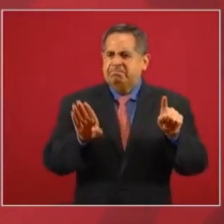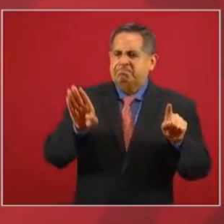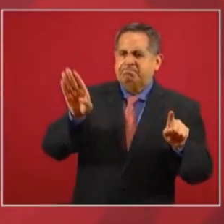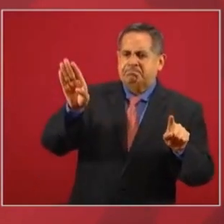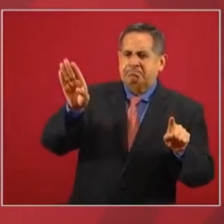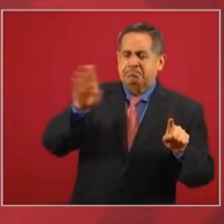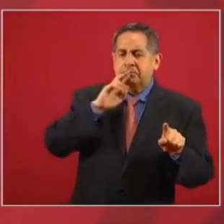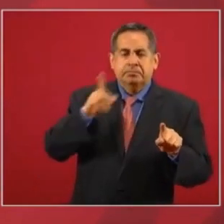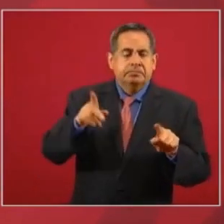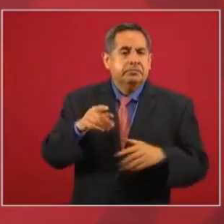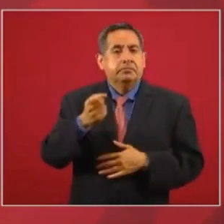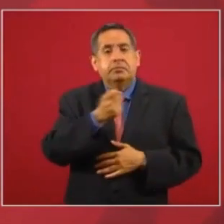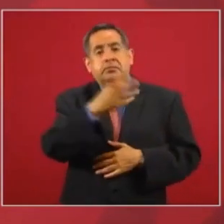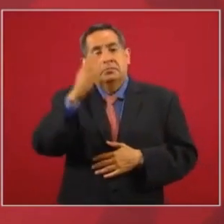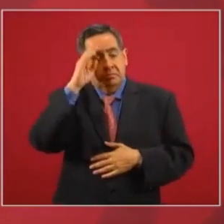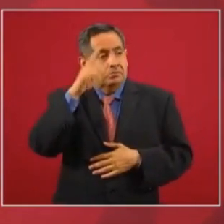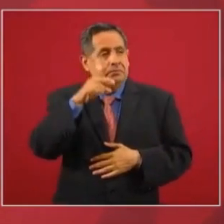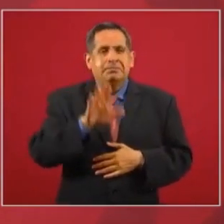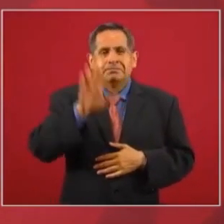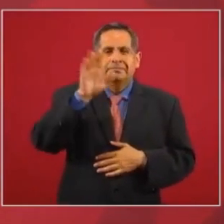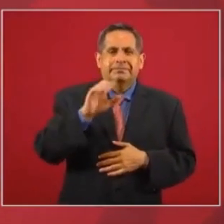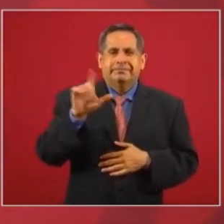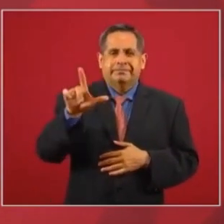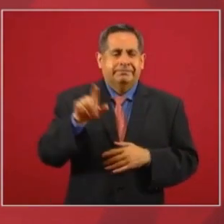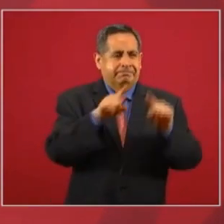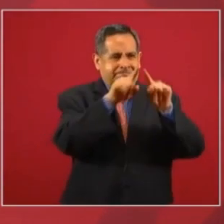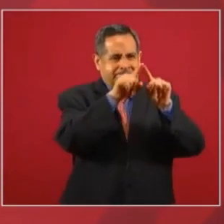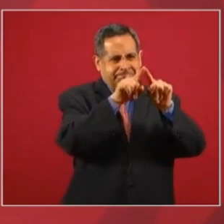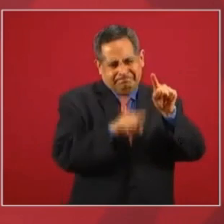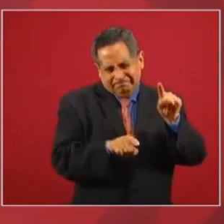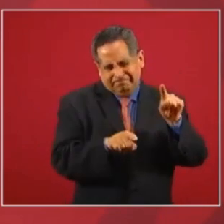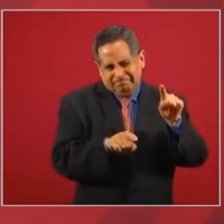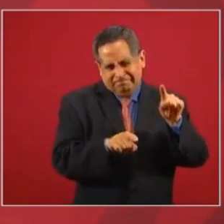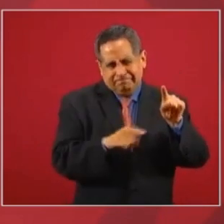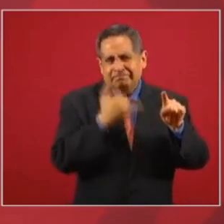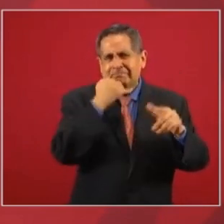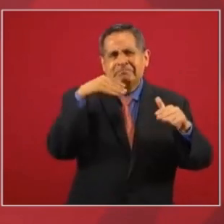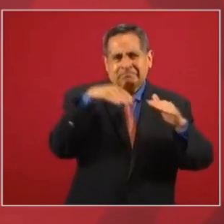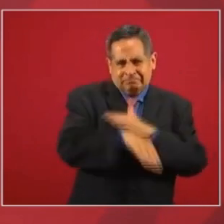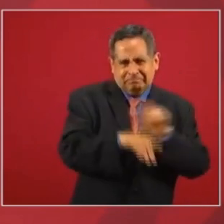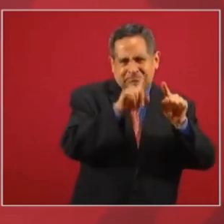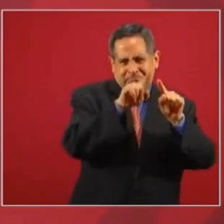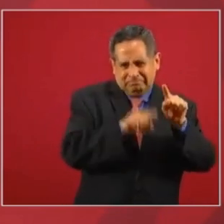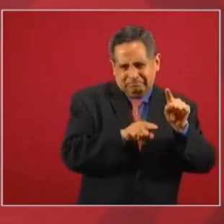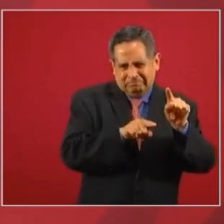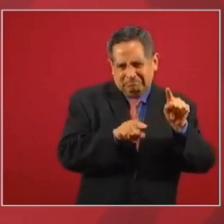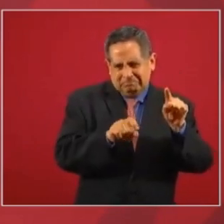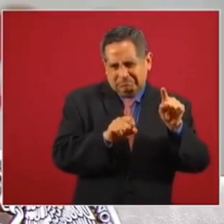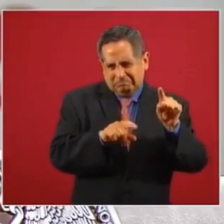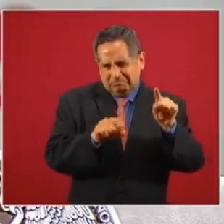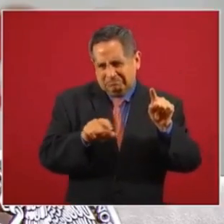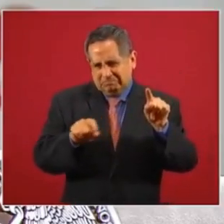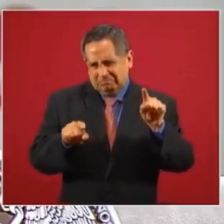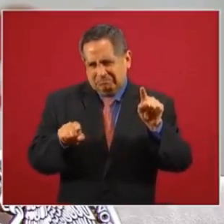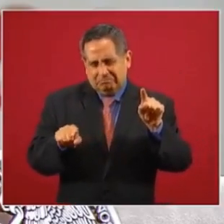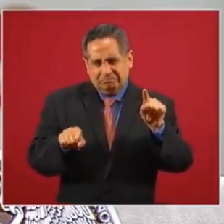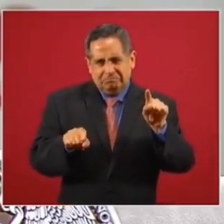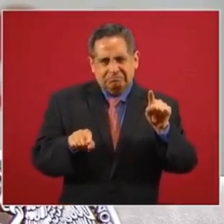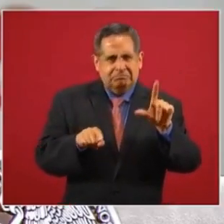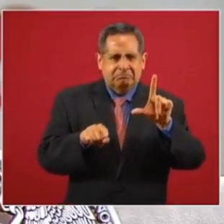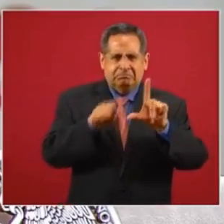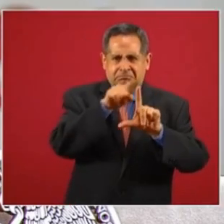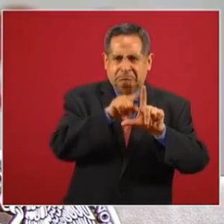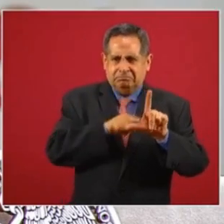L, que íbamos a caer y que íbamos a seguir abajo. Pues ya no fue así,